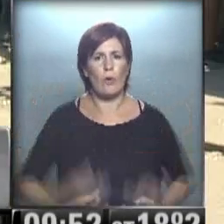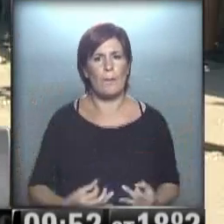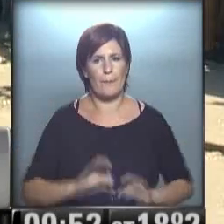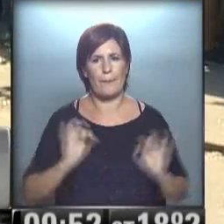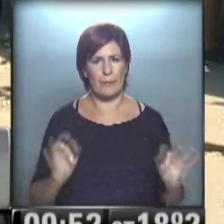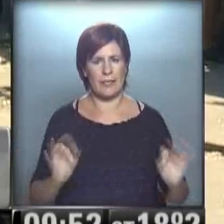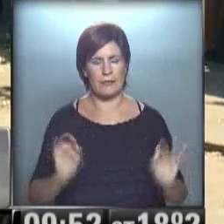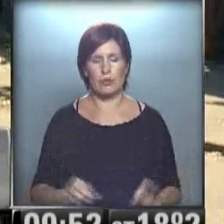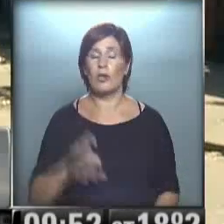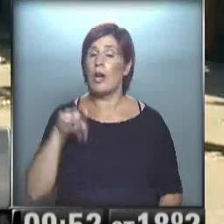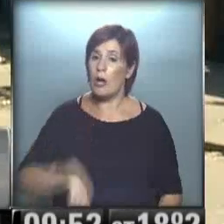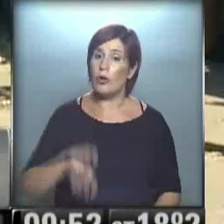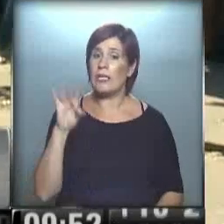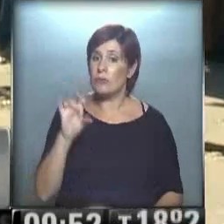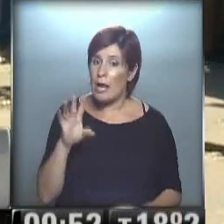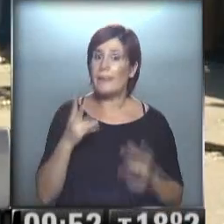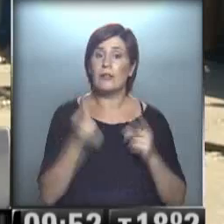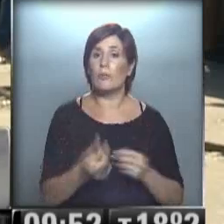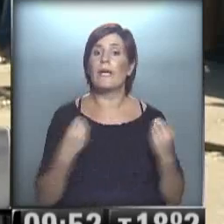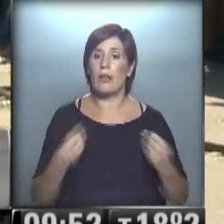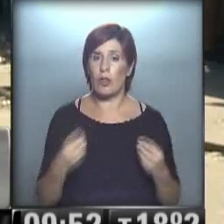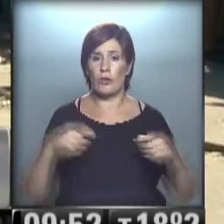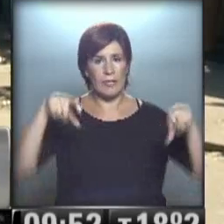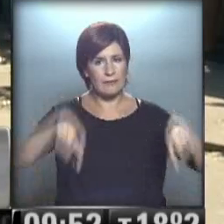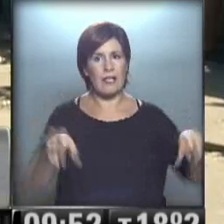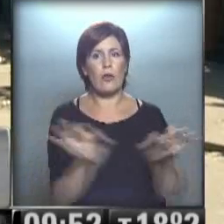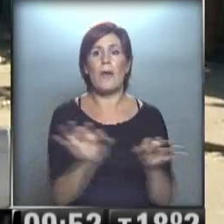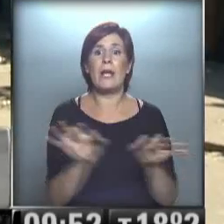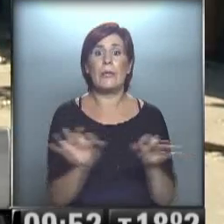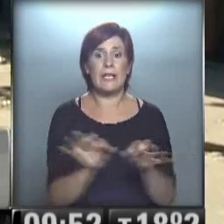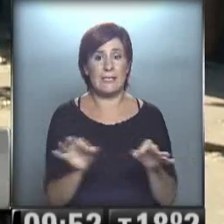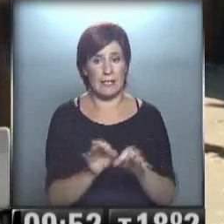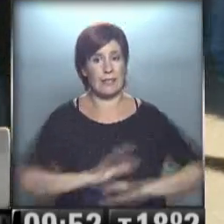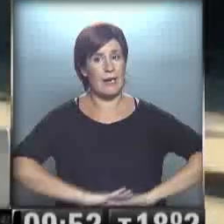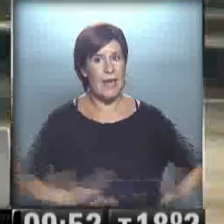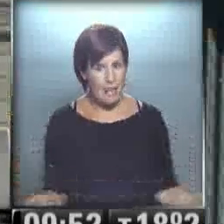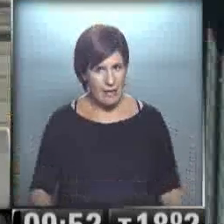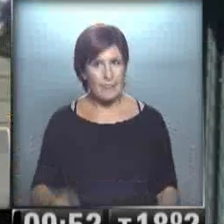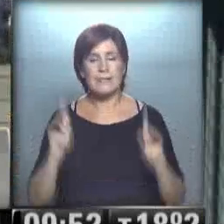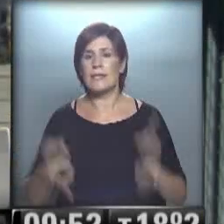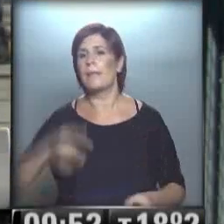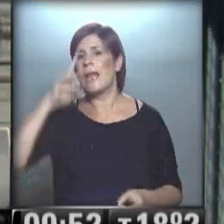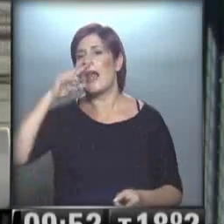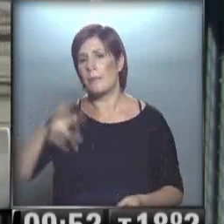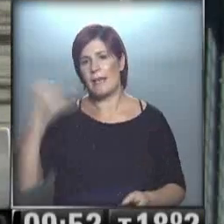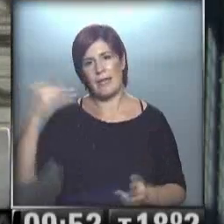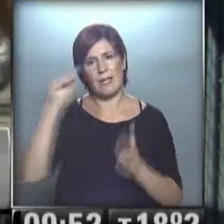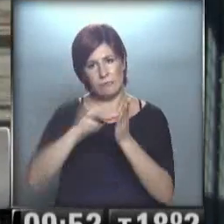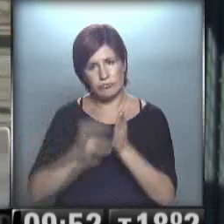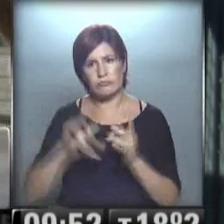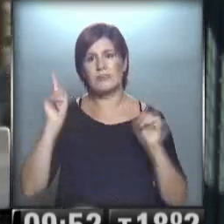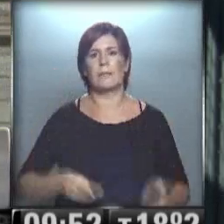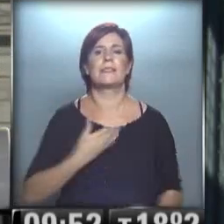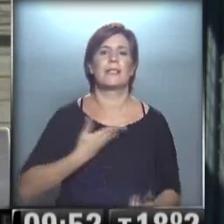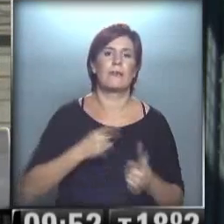únicos lugares oficiales son esos acá en Buenos Aires malvinas argentinas Ese es el lugar en la plata también están detallados los lugares en Santa